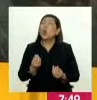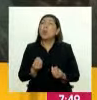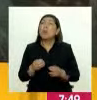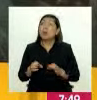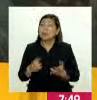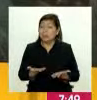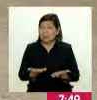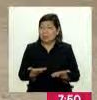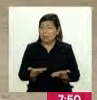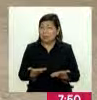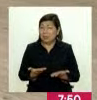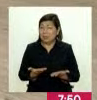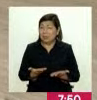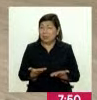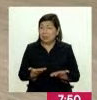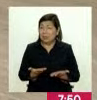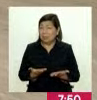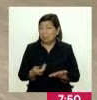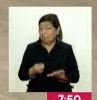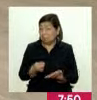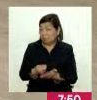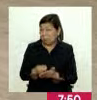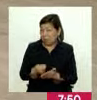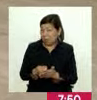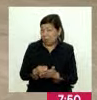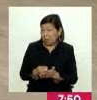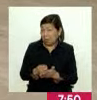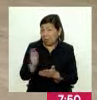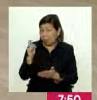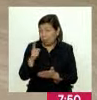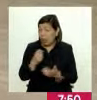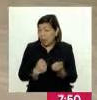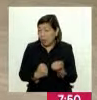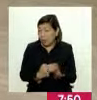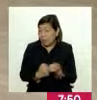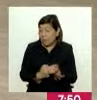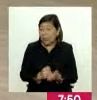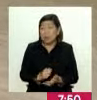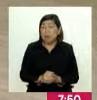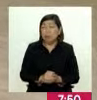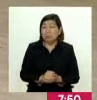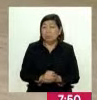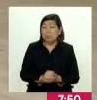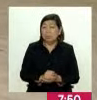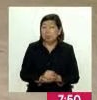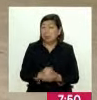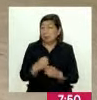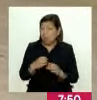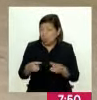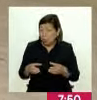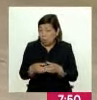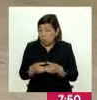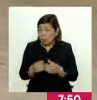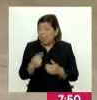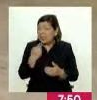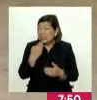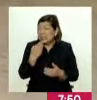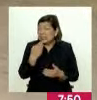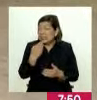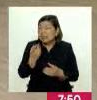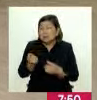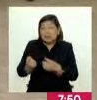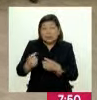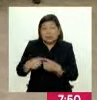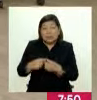canalizar? Usted decía que era un paliativo, la situación complicada, un apoyo. Se forma la comisión que ya mencionó quiénes la van a